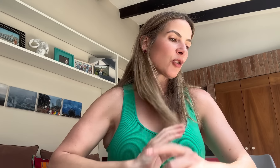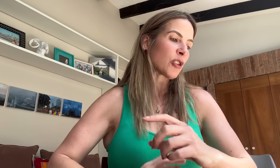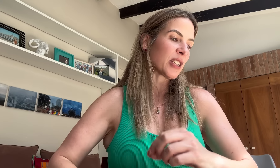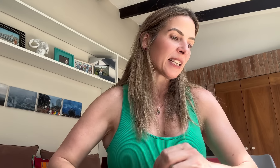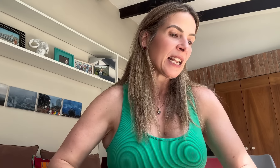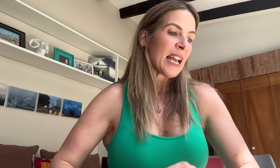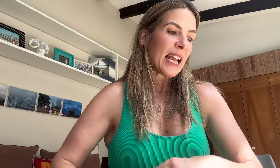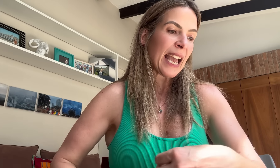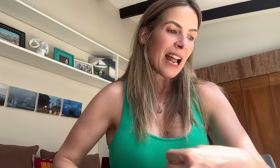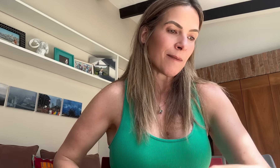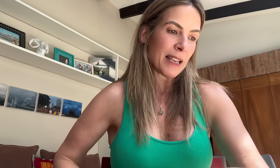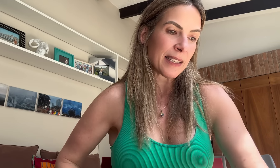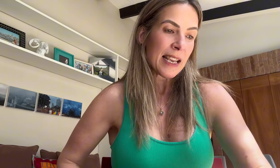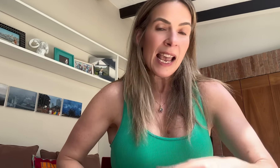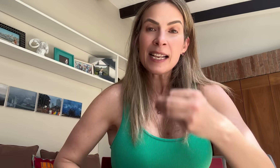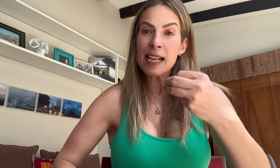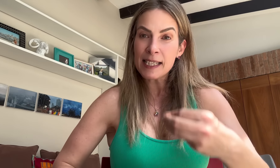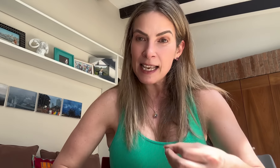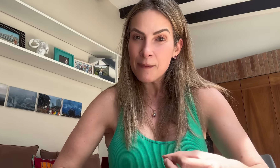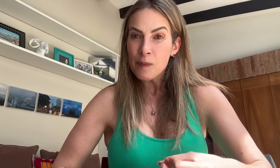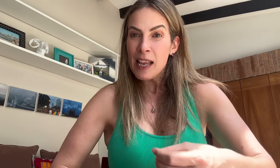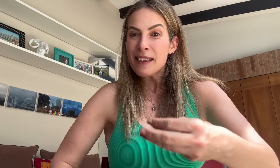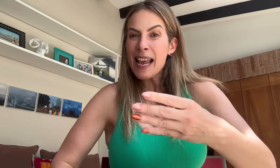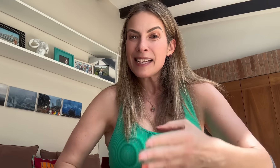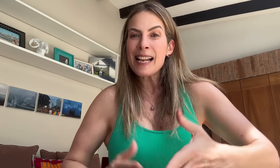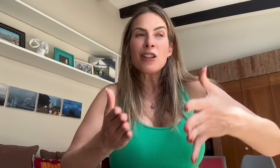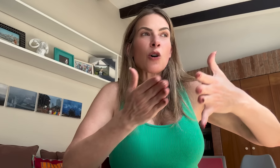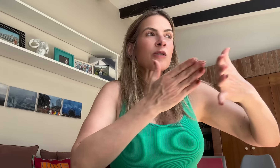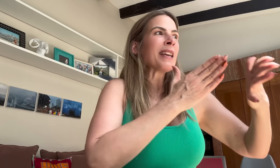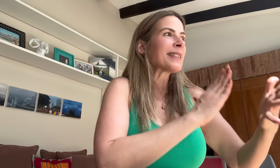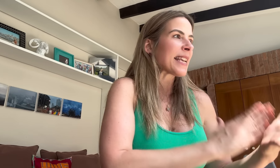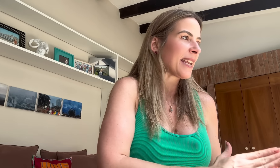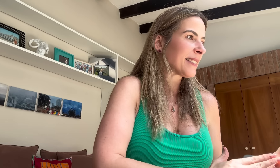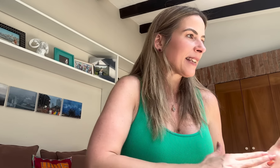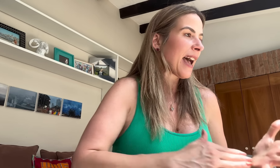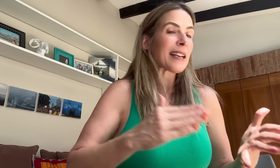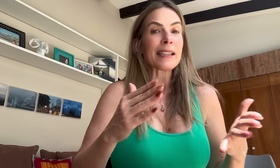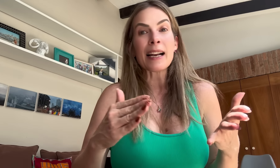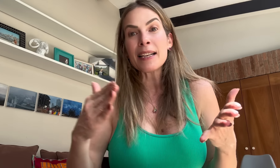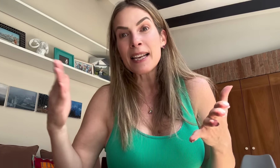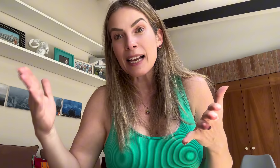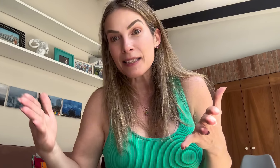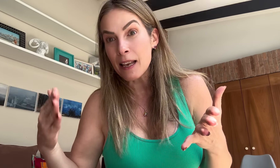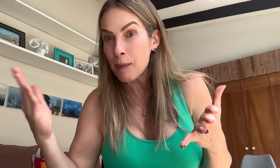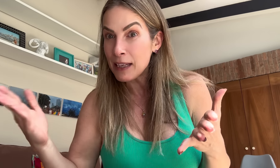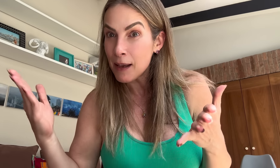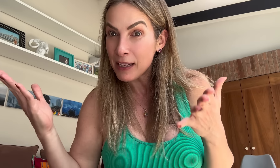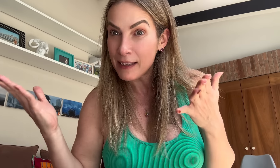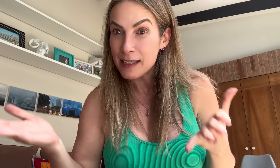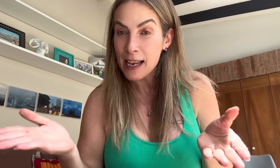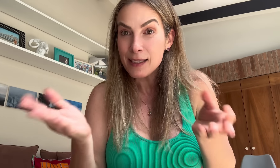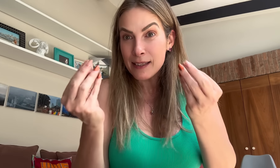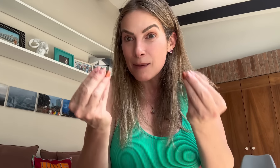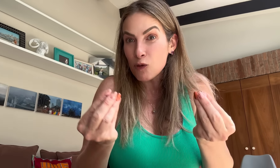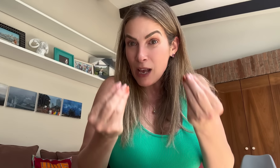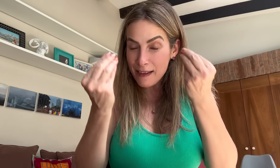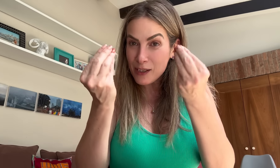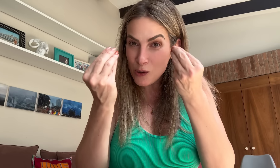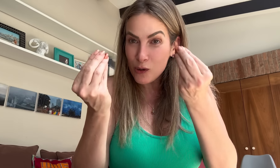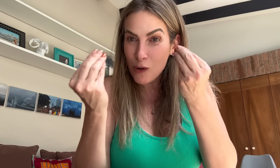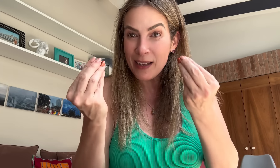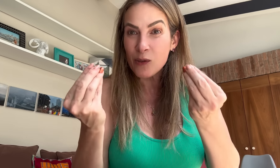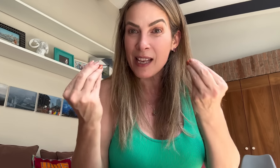de Xóchitl Gálvez. Es decir, desde el 2006 hasta casi casi que 2026, estamos